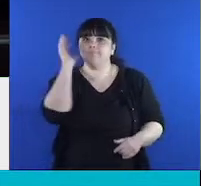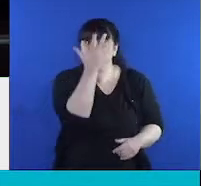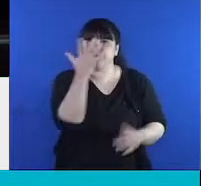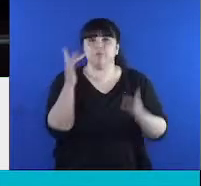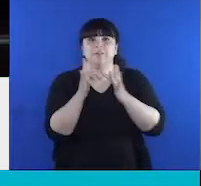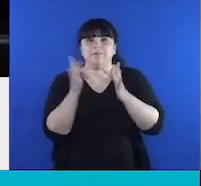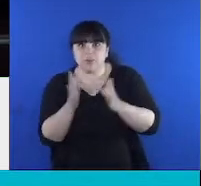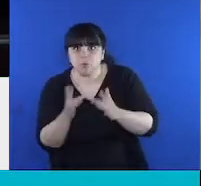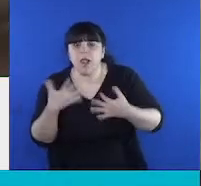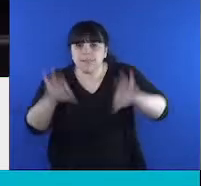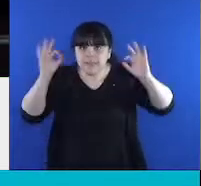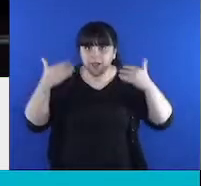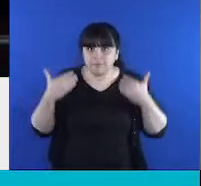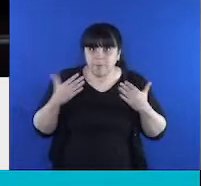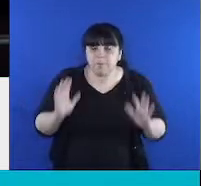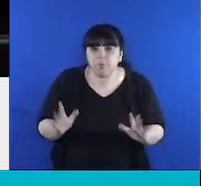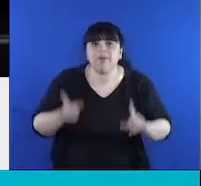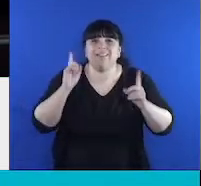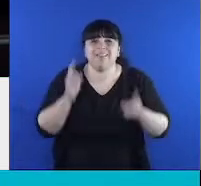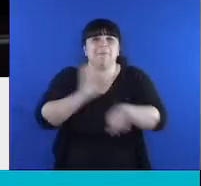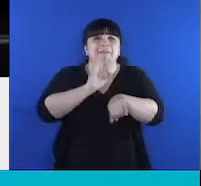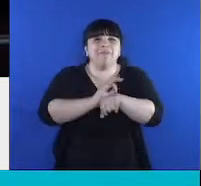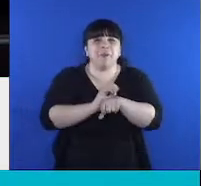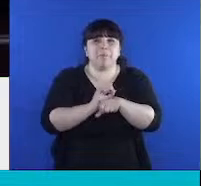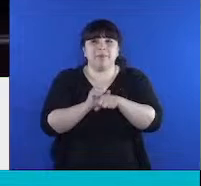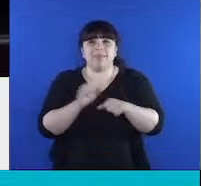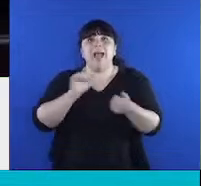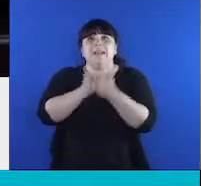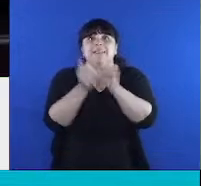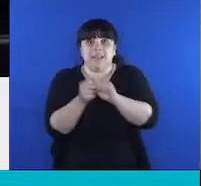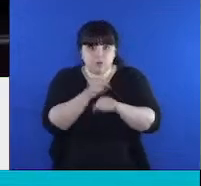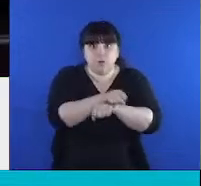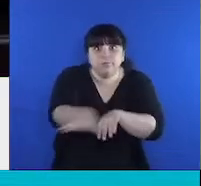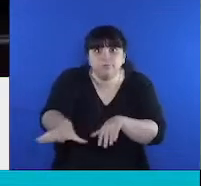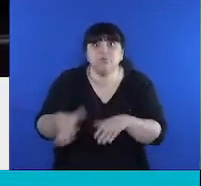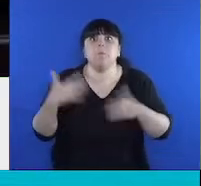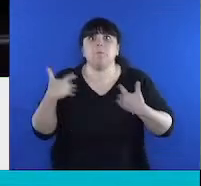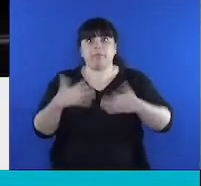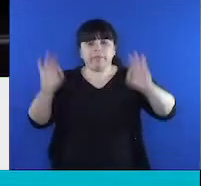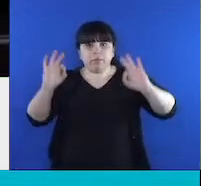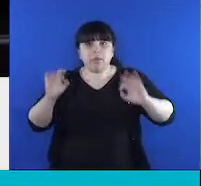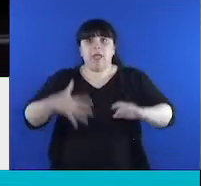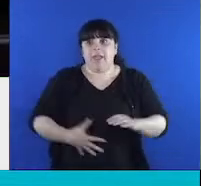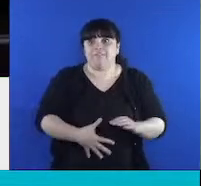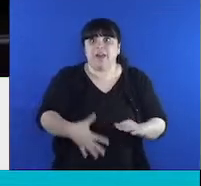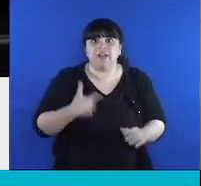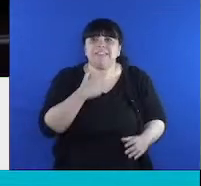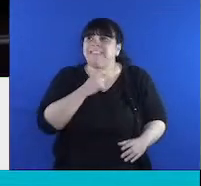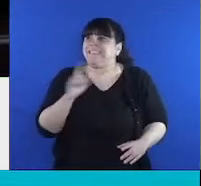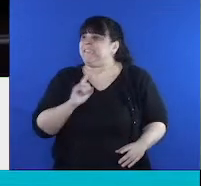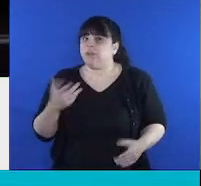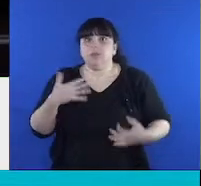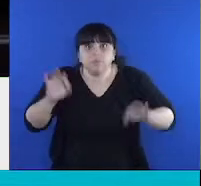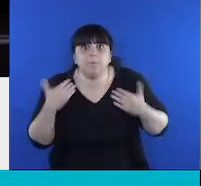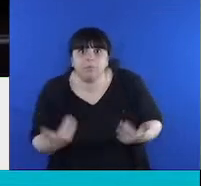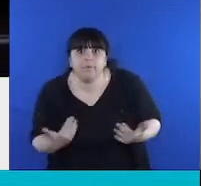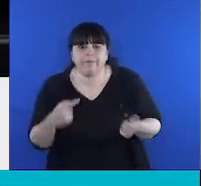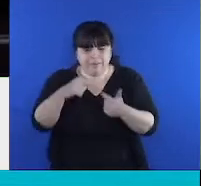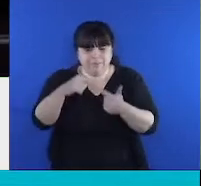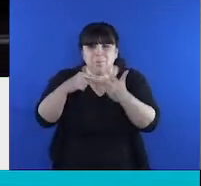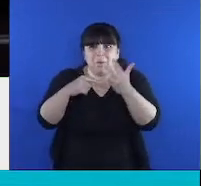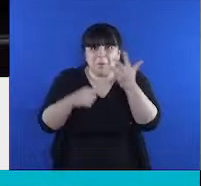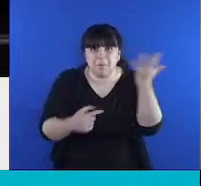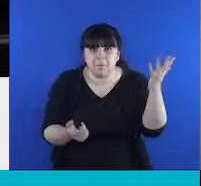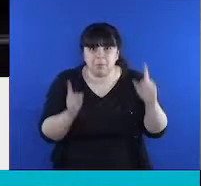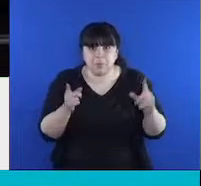transmisión sexual puede evitar, cuántos embarazos no deseados puede evitar. Y finalmente,